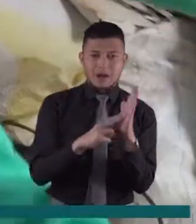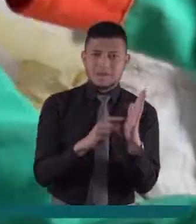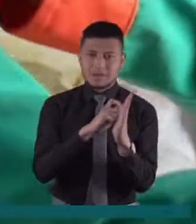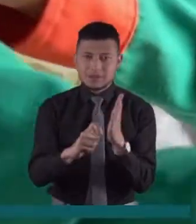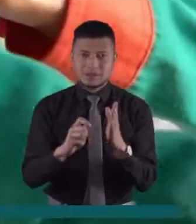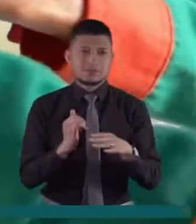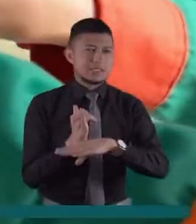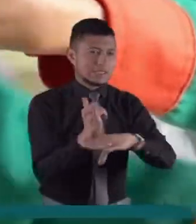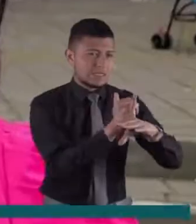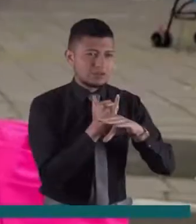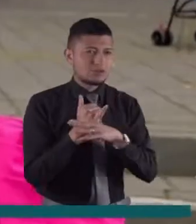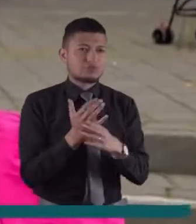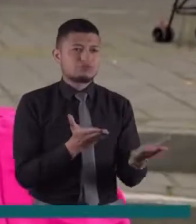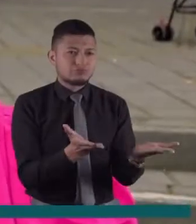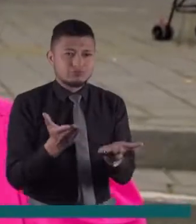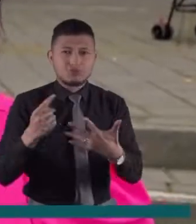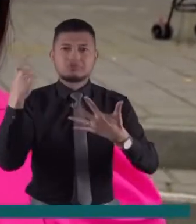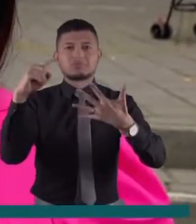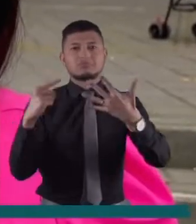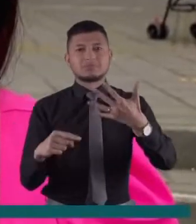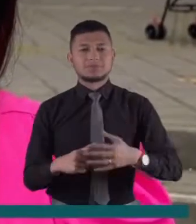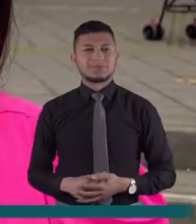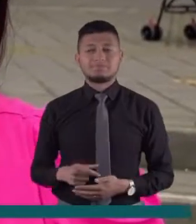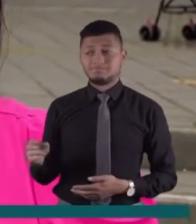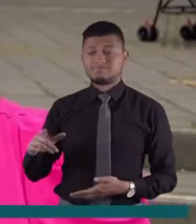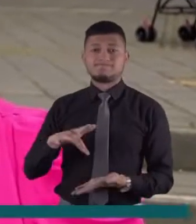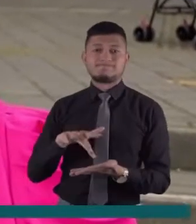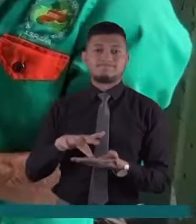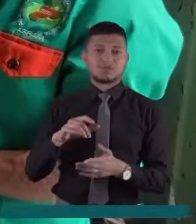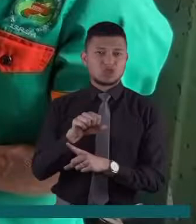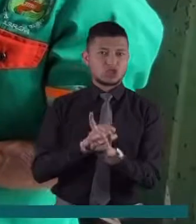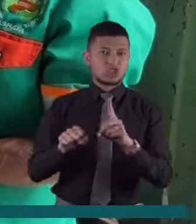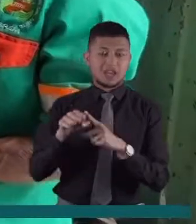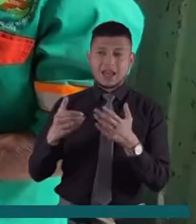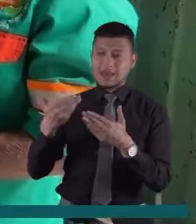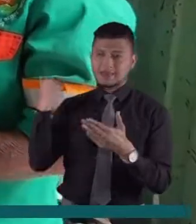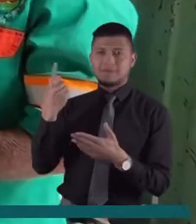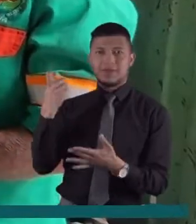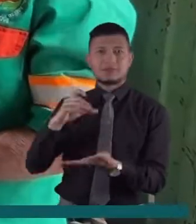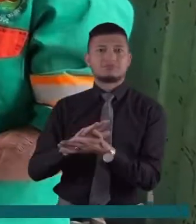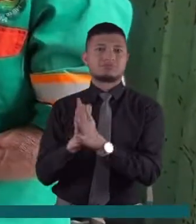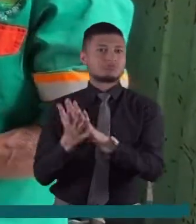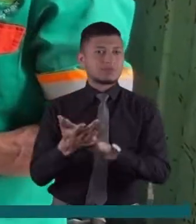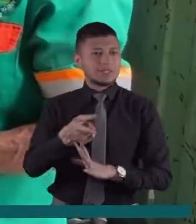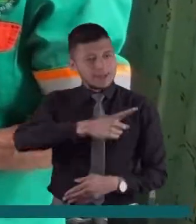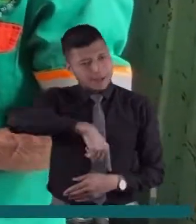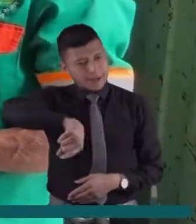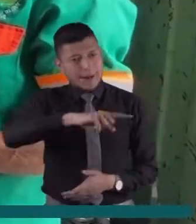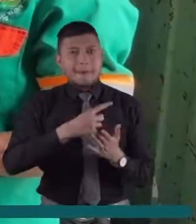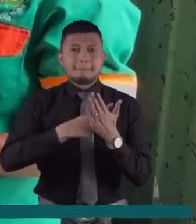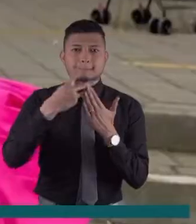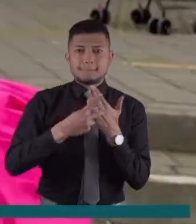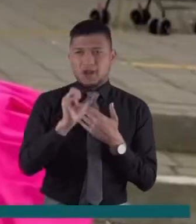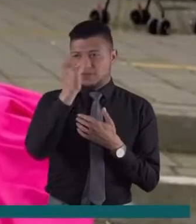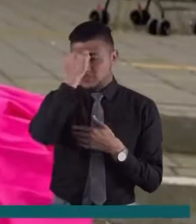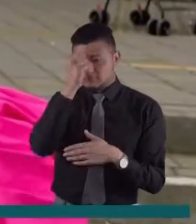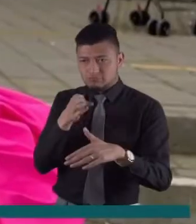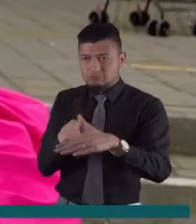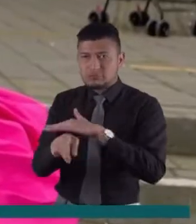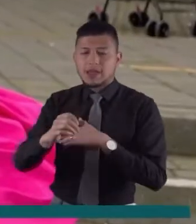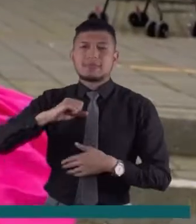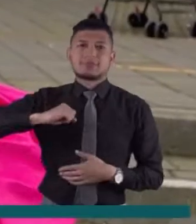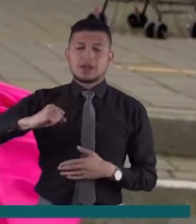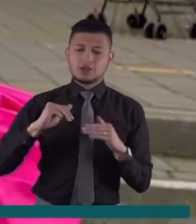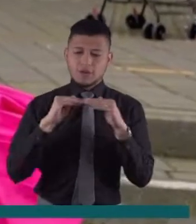ofertas institucionales. Era una deuda social que teníamos pendiente por saldar. Estamos hablando de garantizar sus derechos fundamentales, el derecho a una